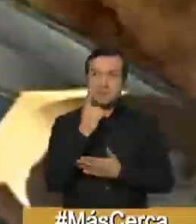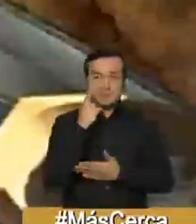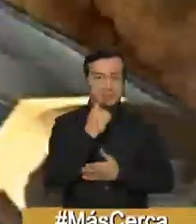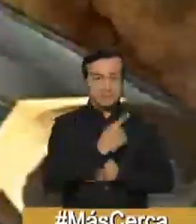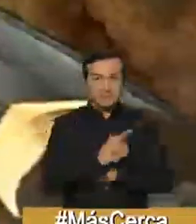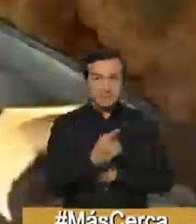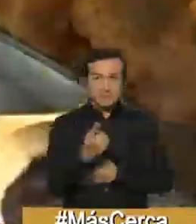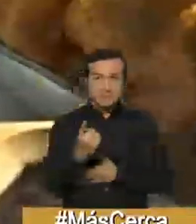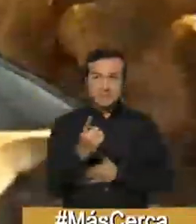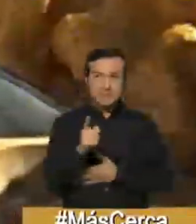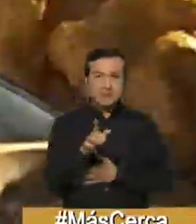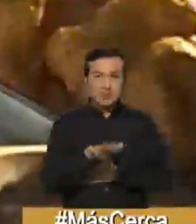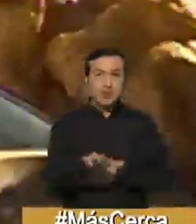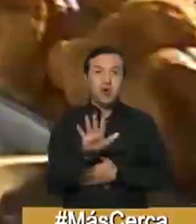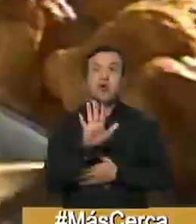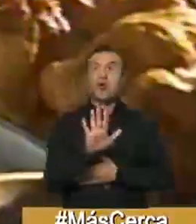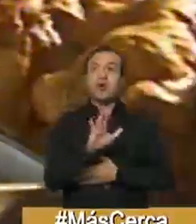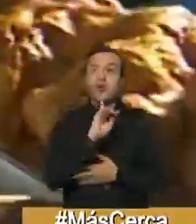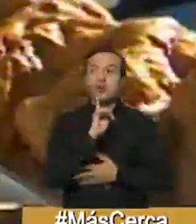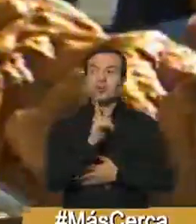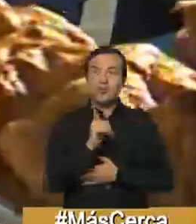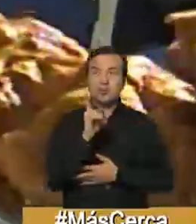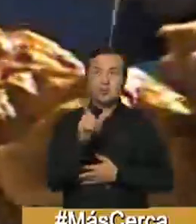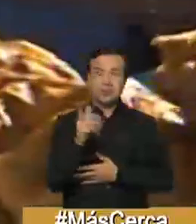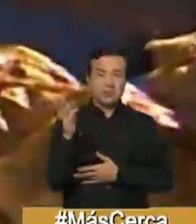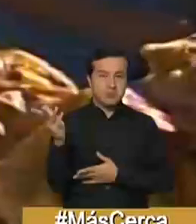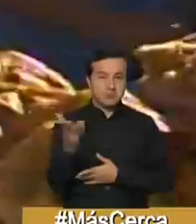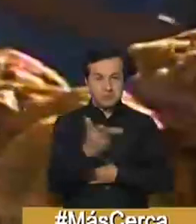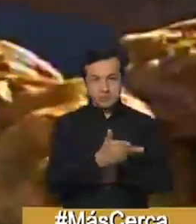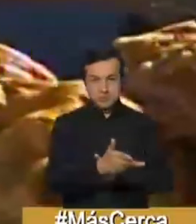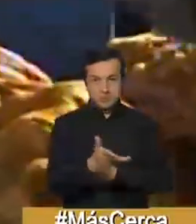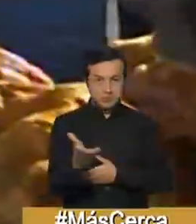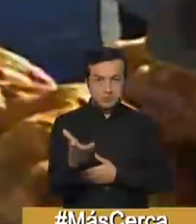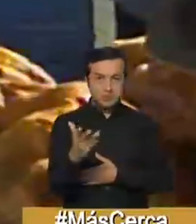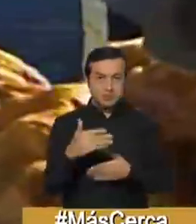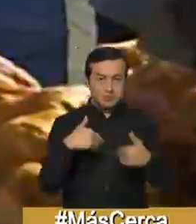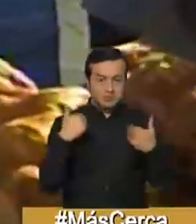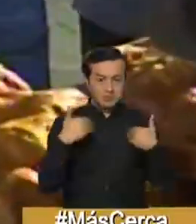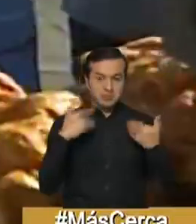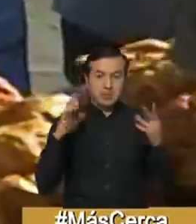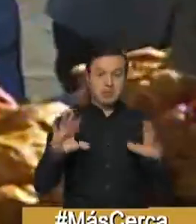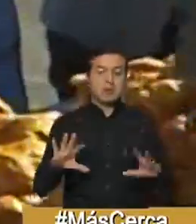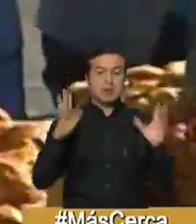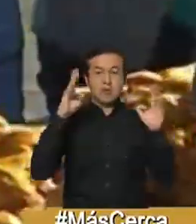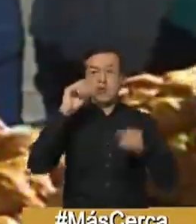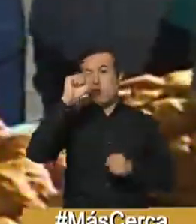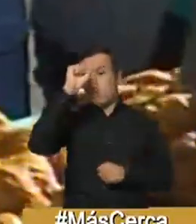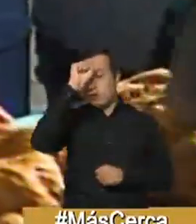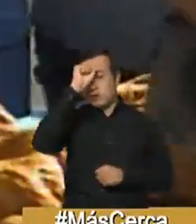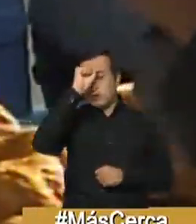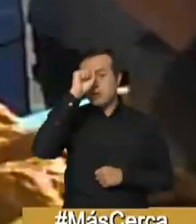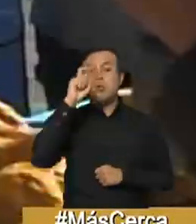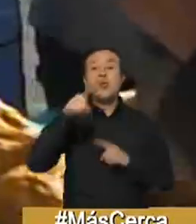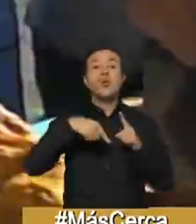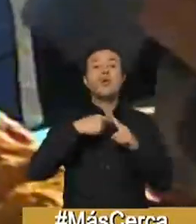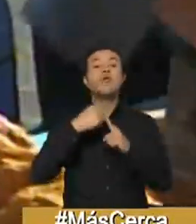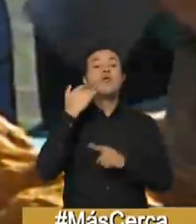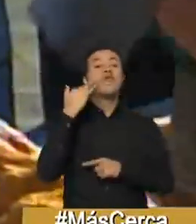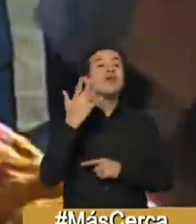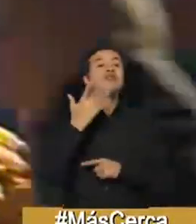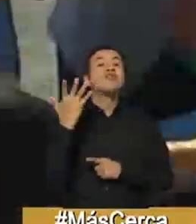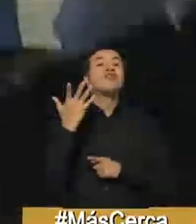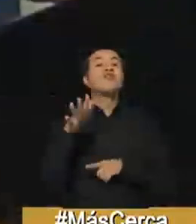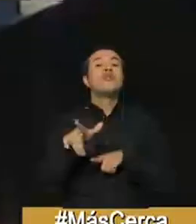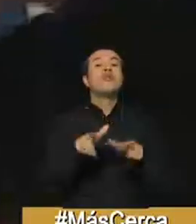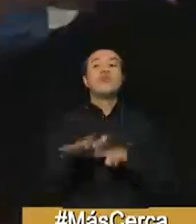pues quienes lo preparan, que hagan la cordial invitación a un festival que va a haber de El Hornado. ¿Qué día se va a realizar? ¿En